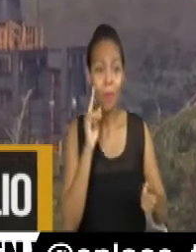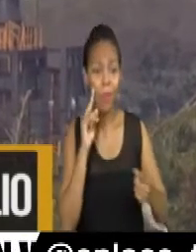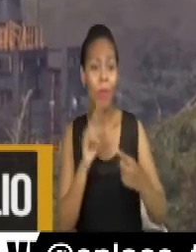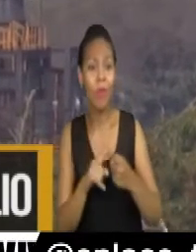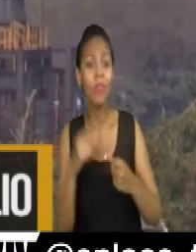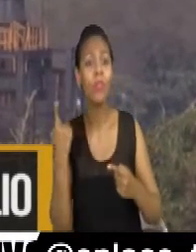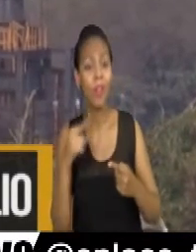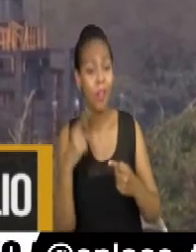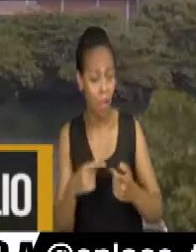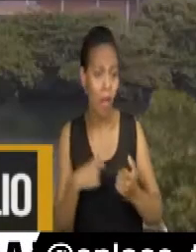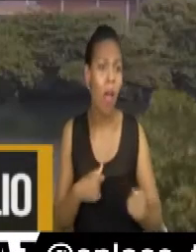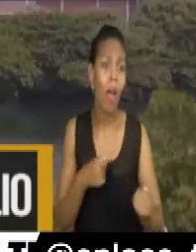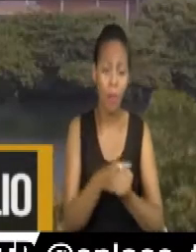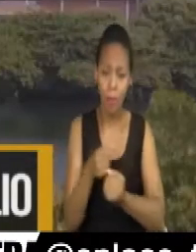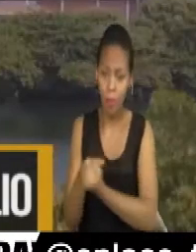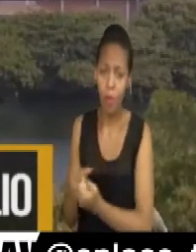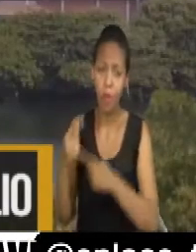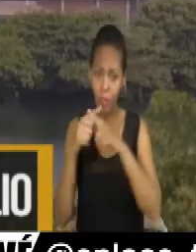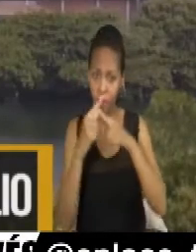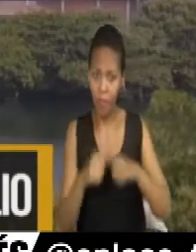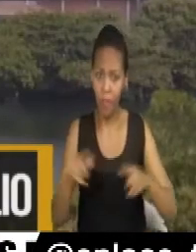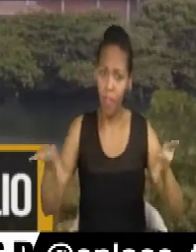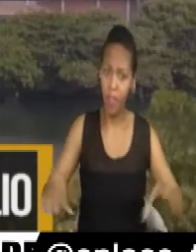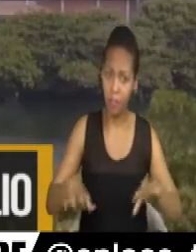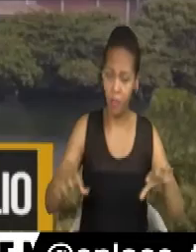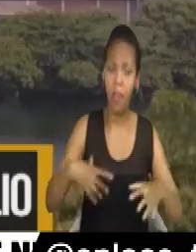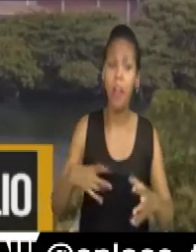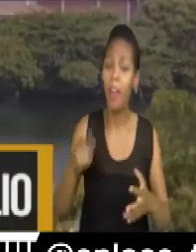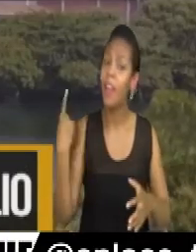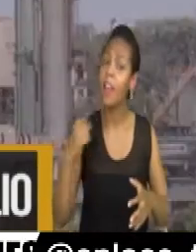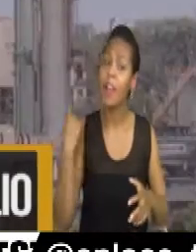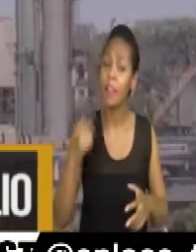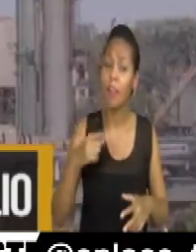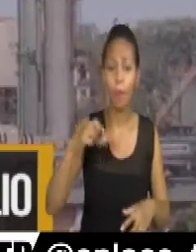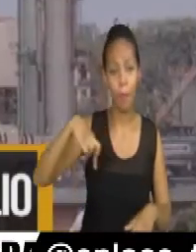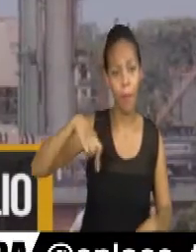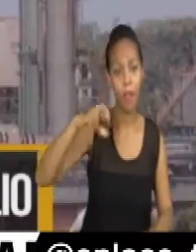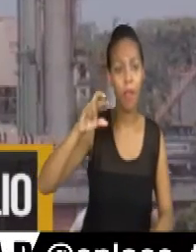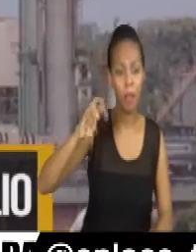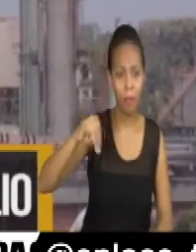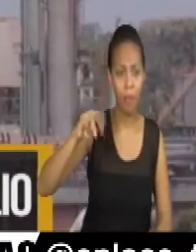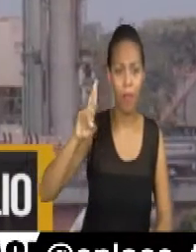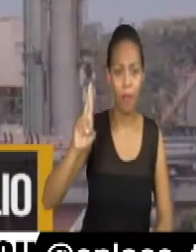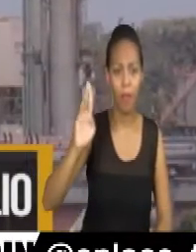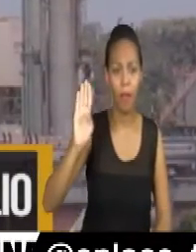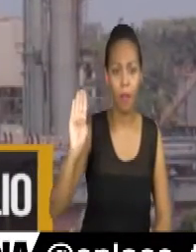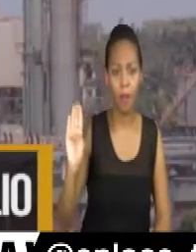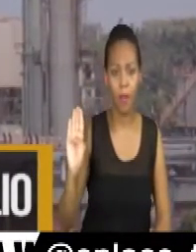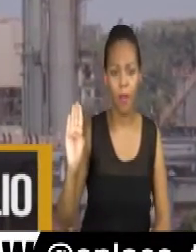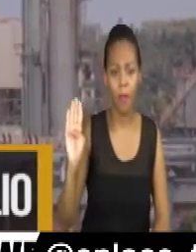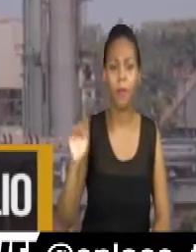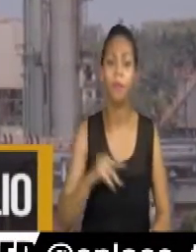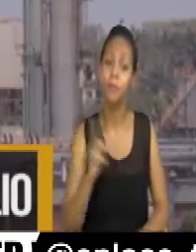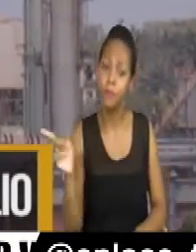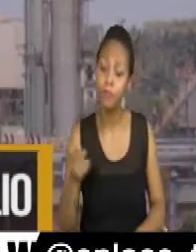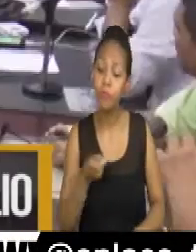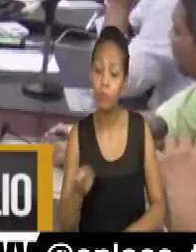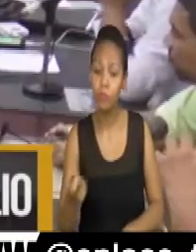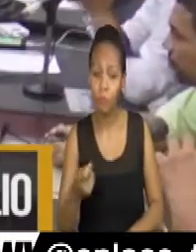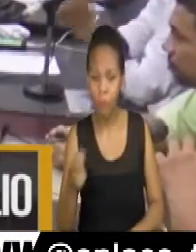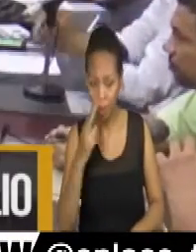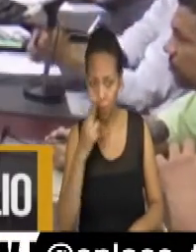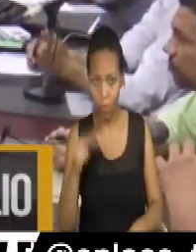es apoyar todas las acciones que vayan a favor del PMRB. Se espera que en julio próximo se lleve a cabo una sesión especial con las